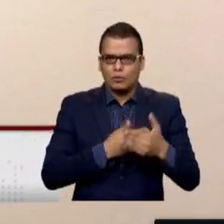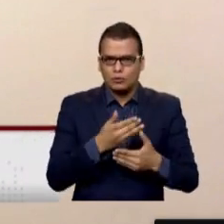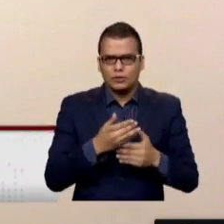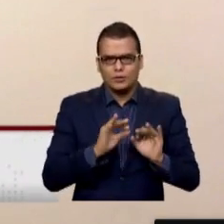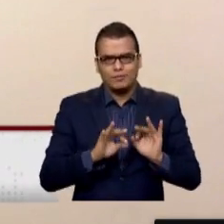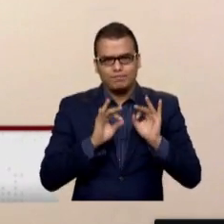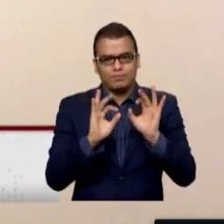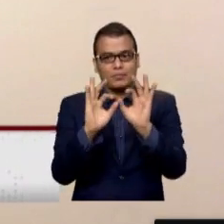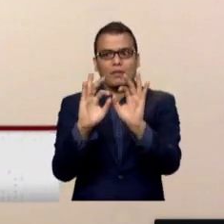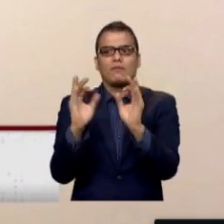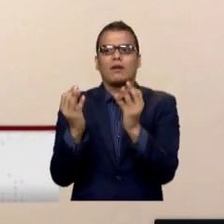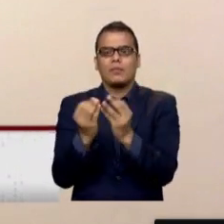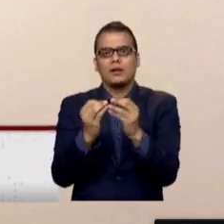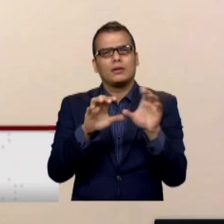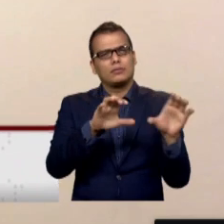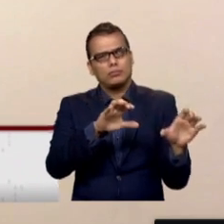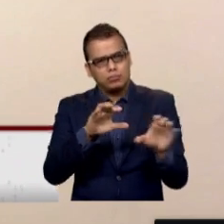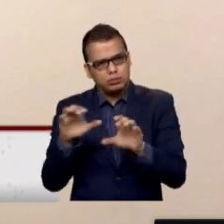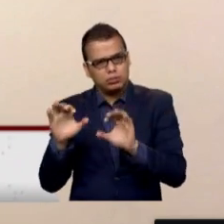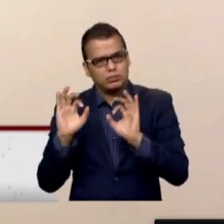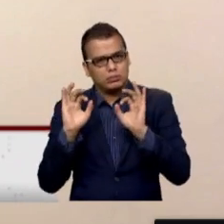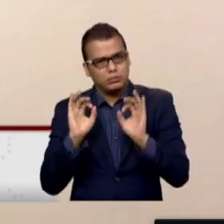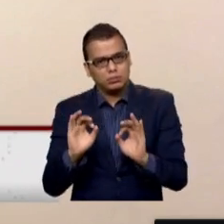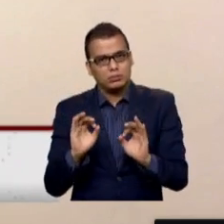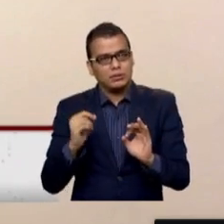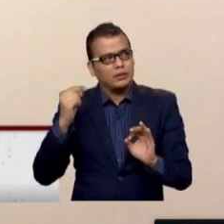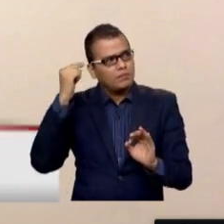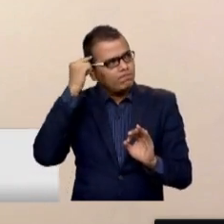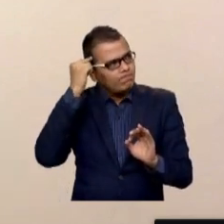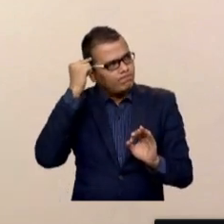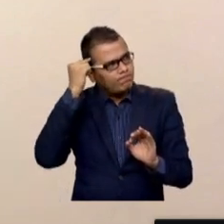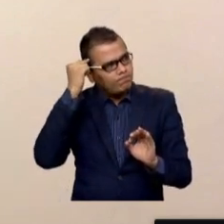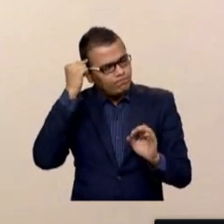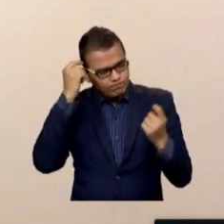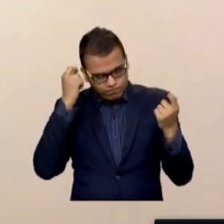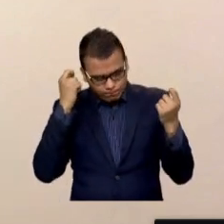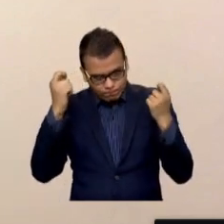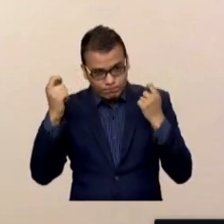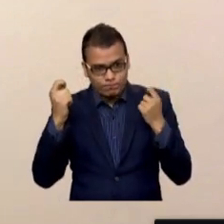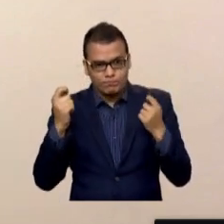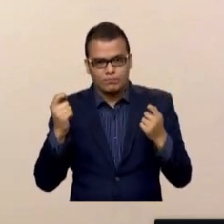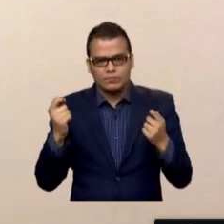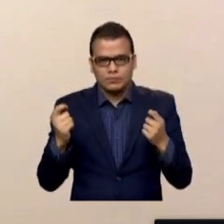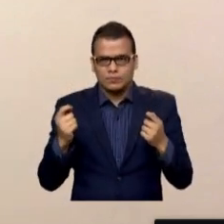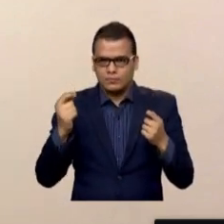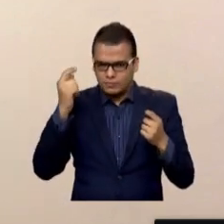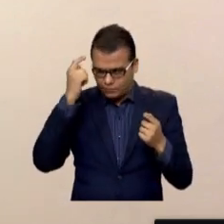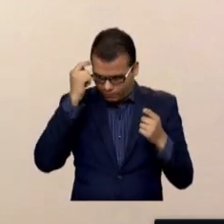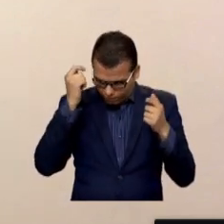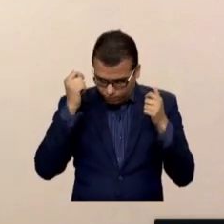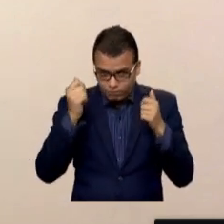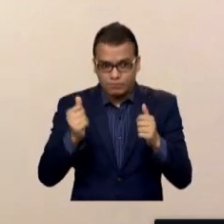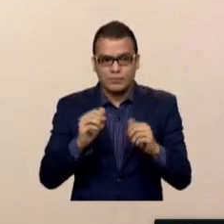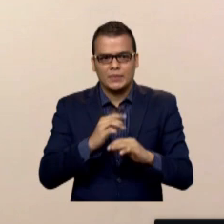dentro de la familia, de convivencia, la salud mental. Es muy importante mantenerla, que los padres tengan la capacidad